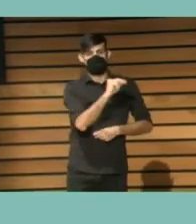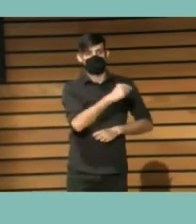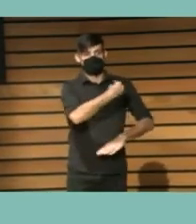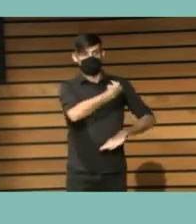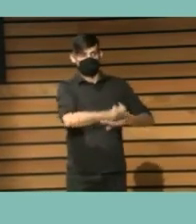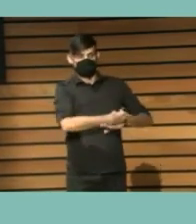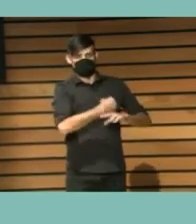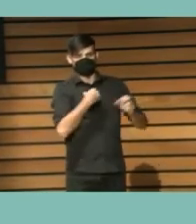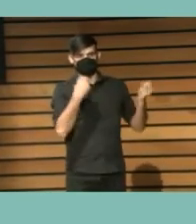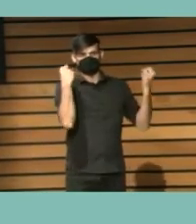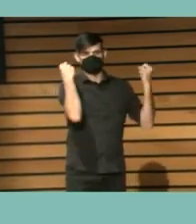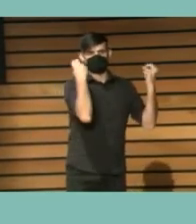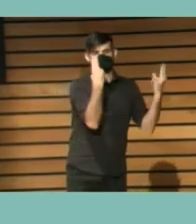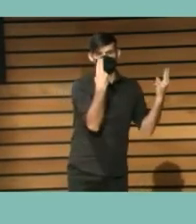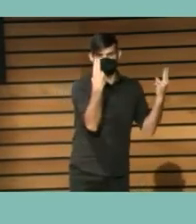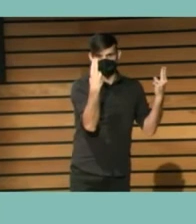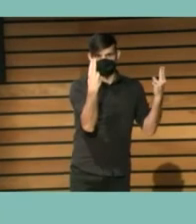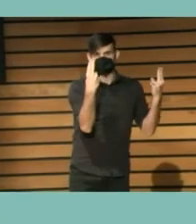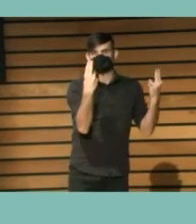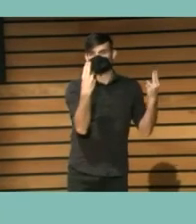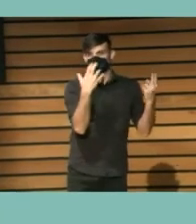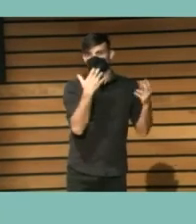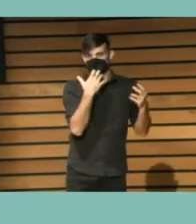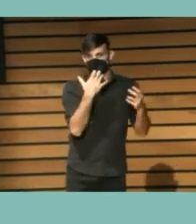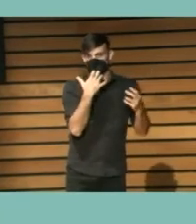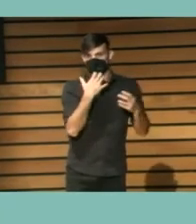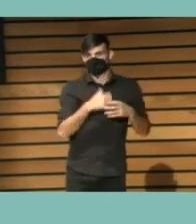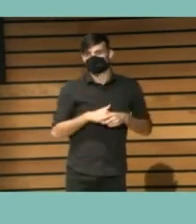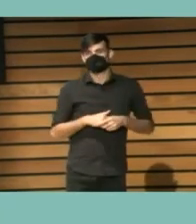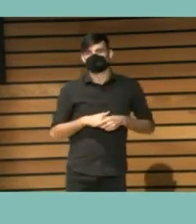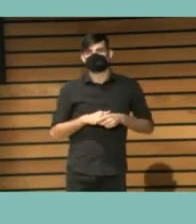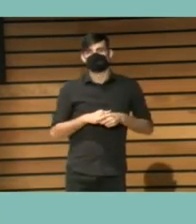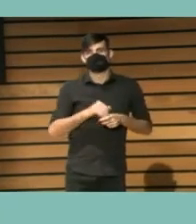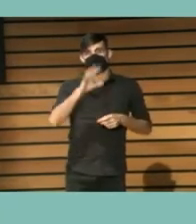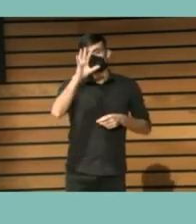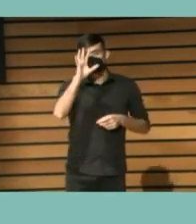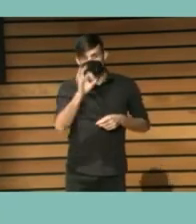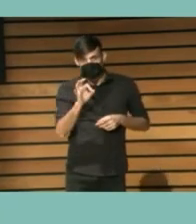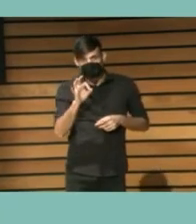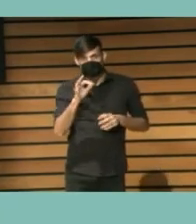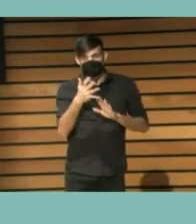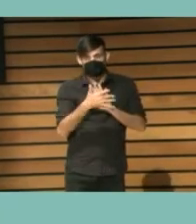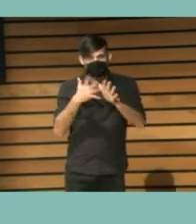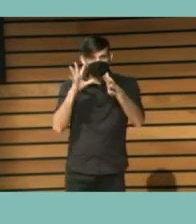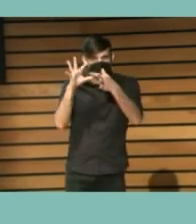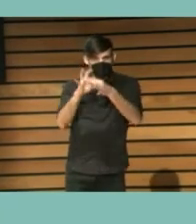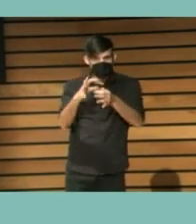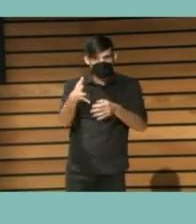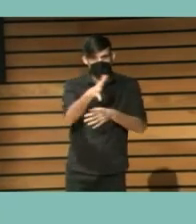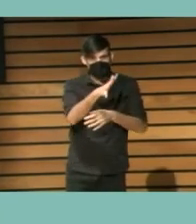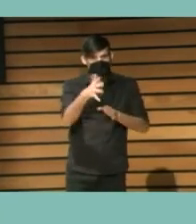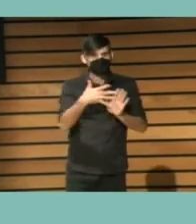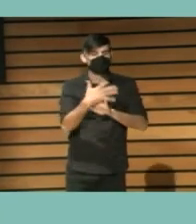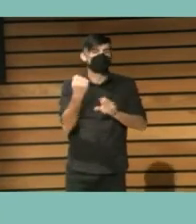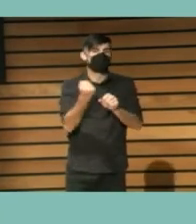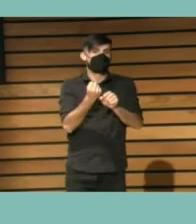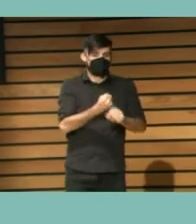favorecer a determinados poderes. Creo que va por ahí, ¿no? Un trabajo más